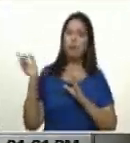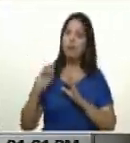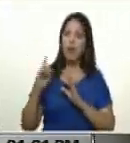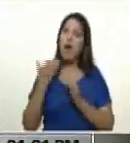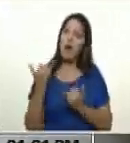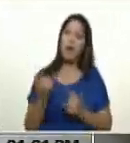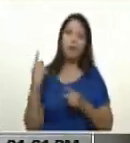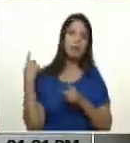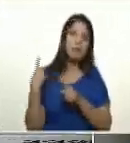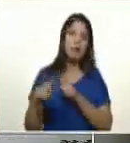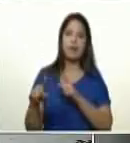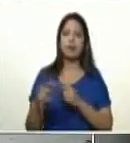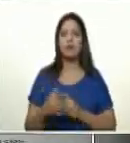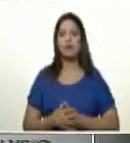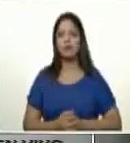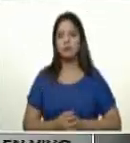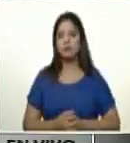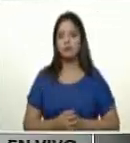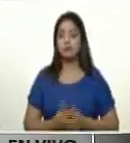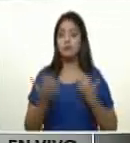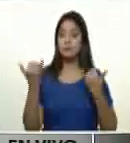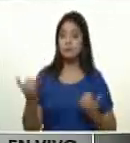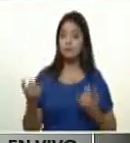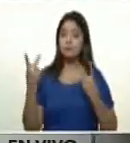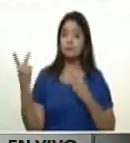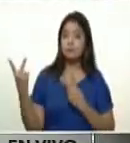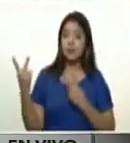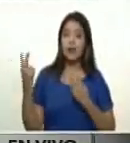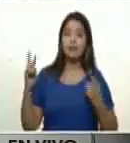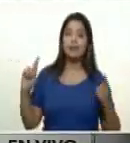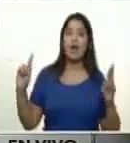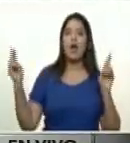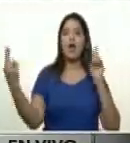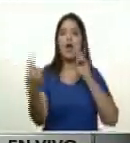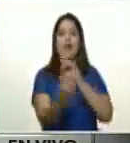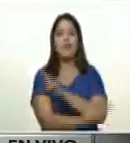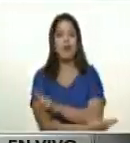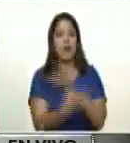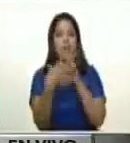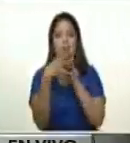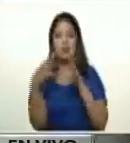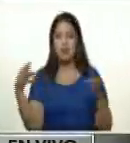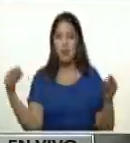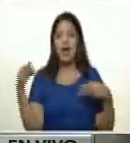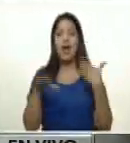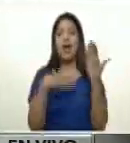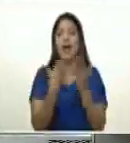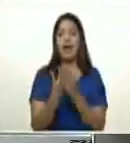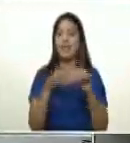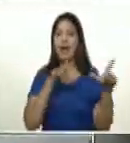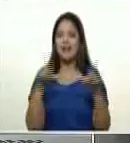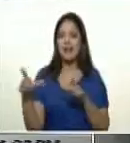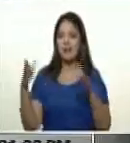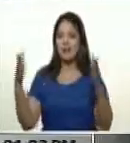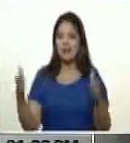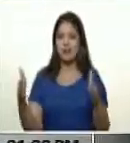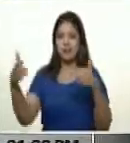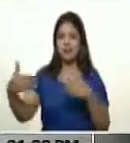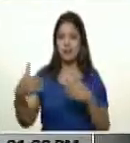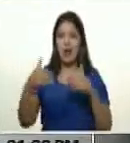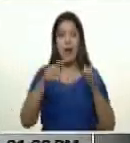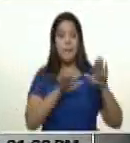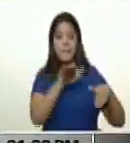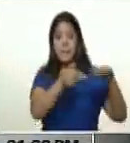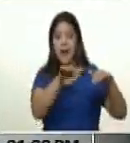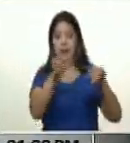Bueno, actualmente aquí tenemos, ¿verdad?, lo que es la transformación de la materia prima hasta el producto terminado. En todas sus fases nos